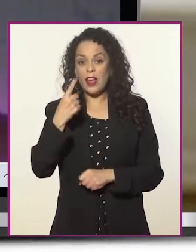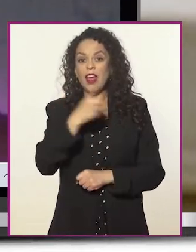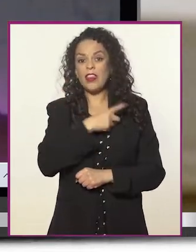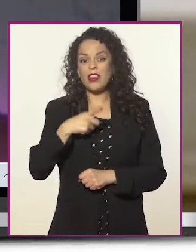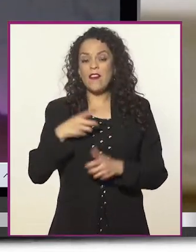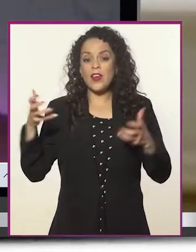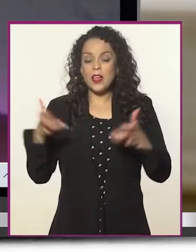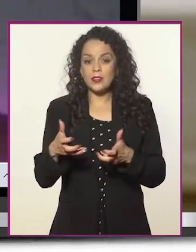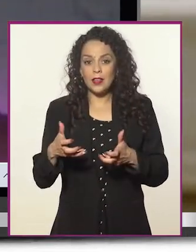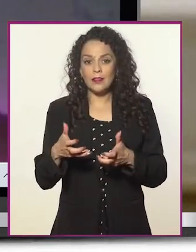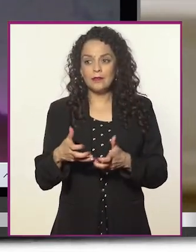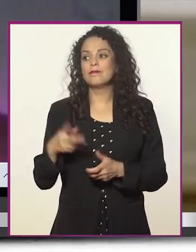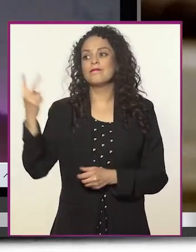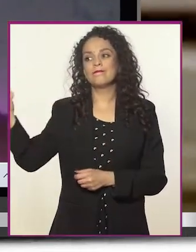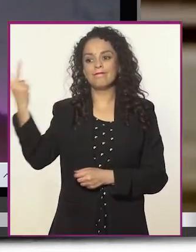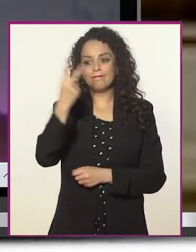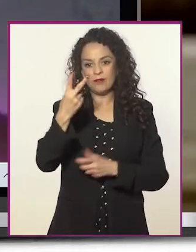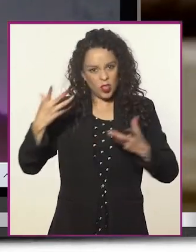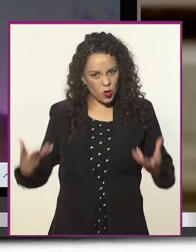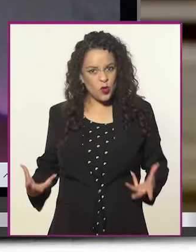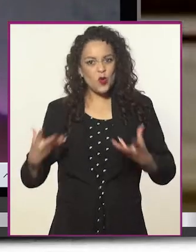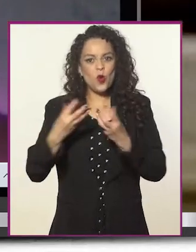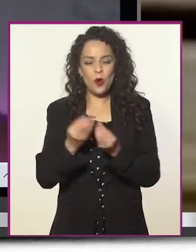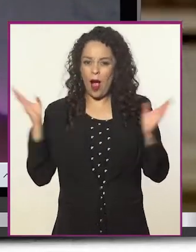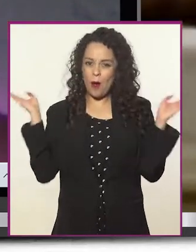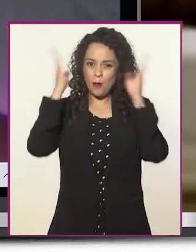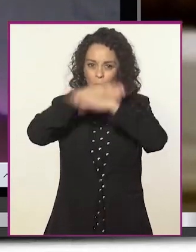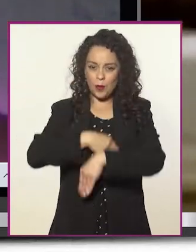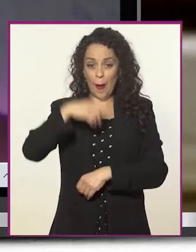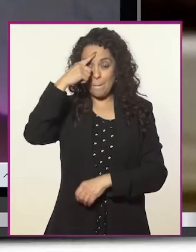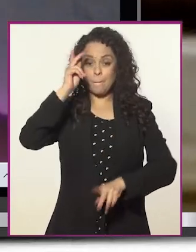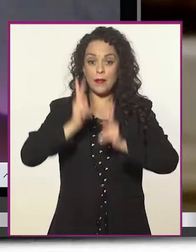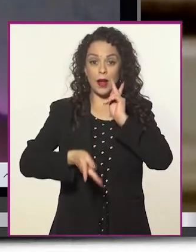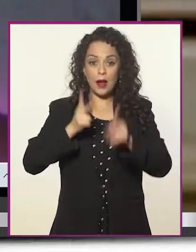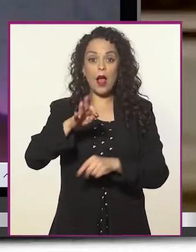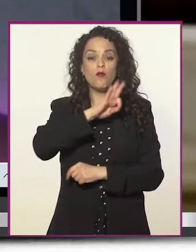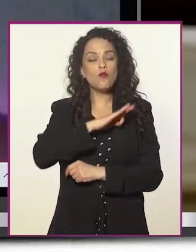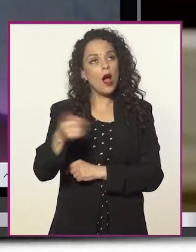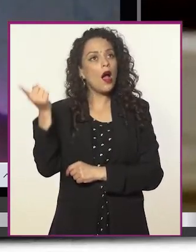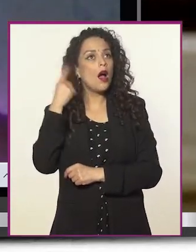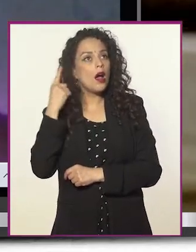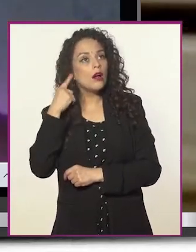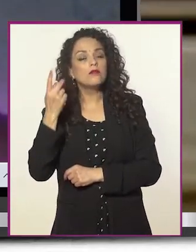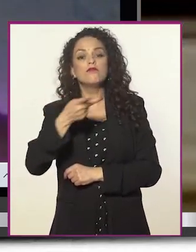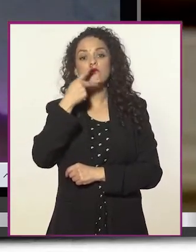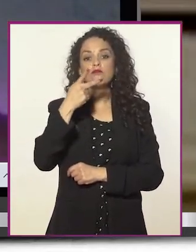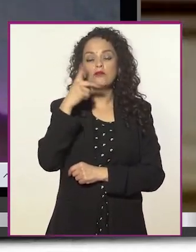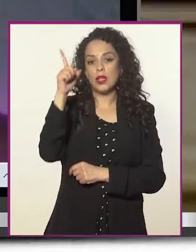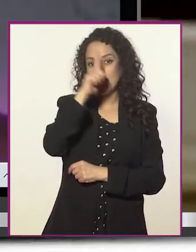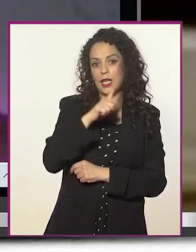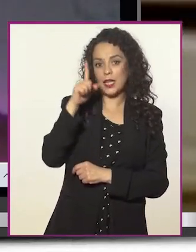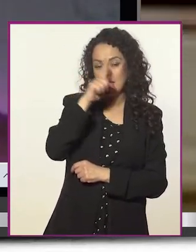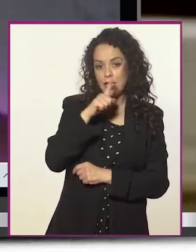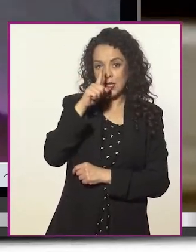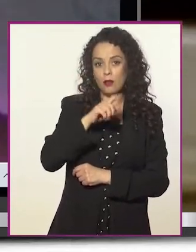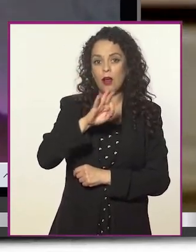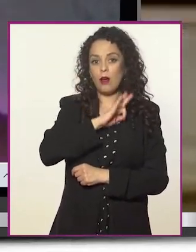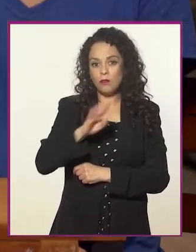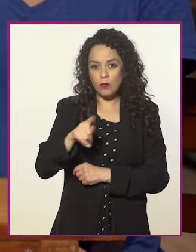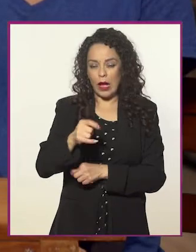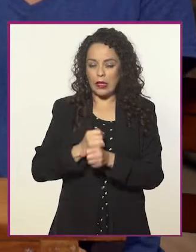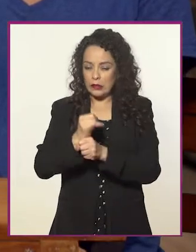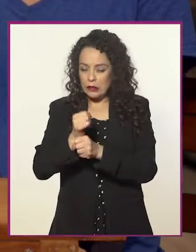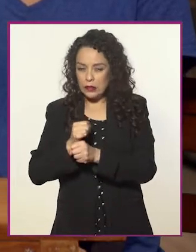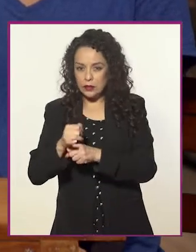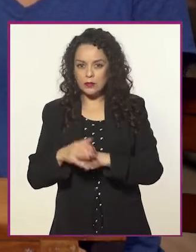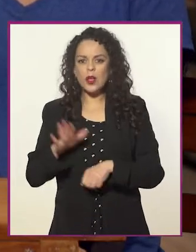es juntarlos y ponerlos a platicar para poder escuchar la lengua y analizarla.